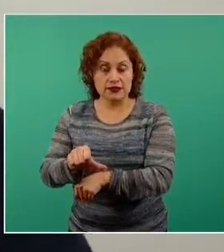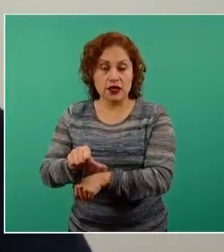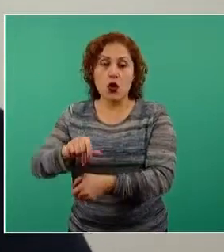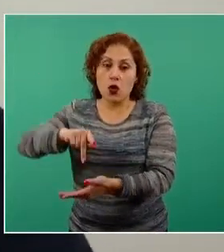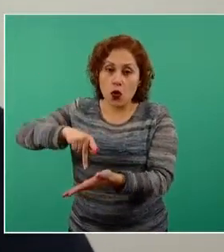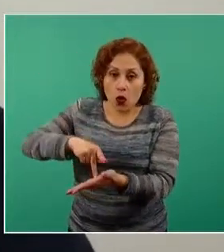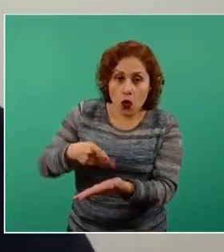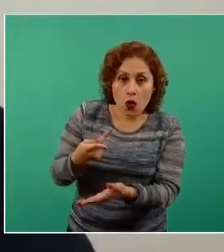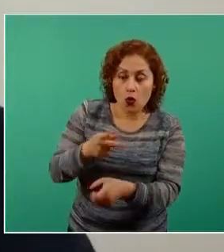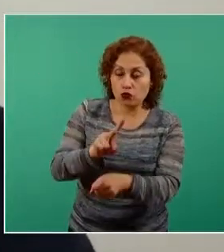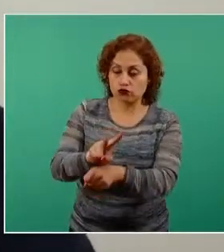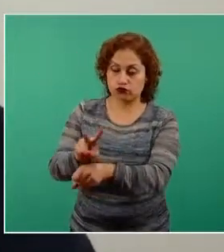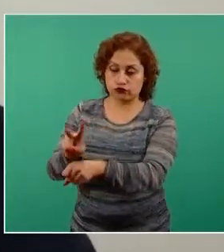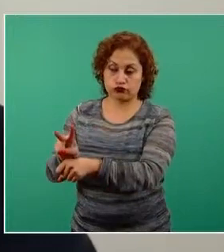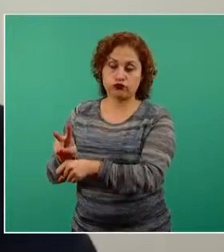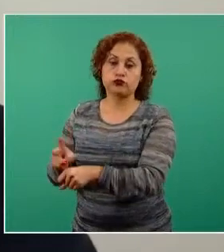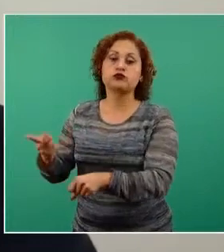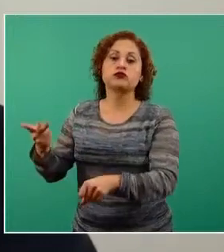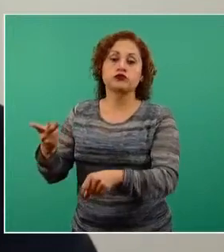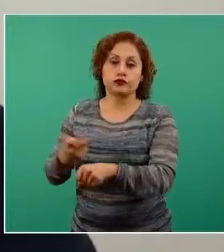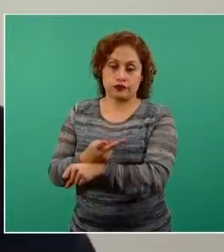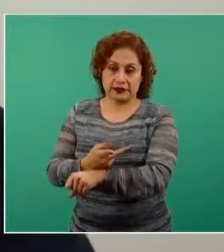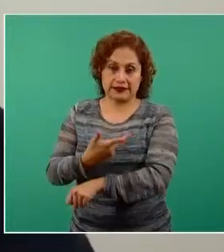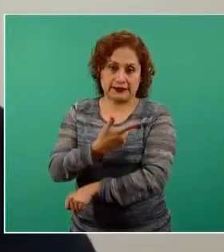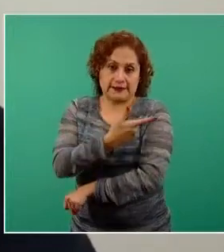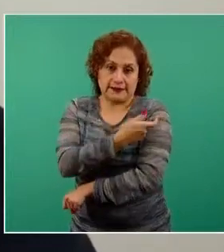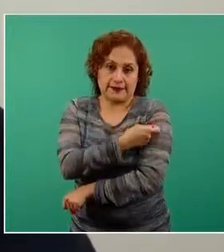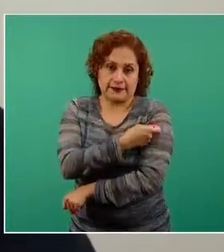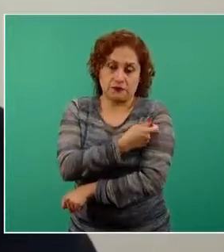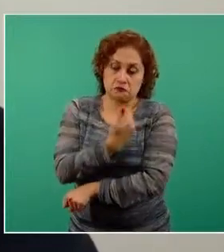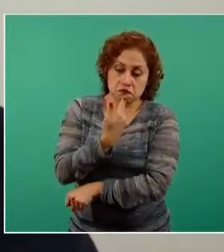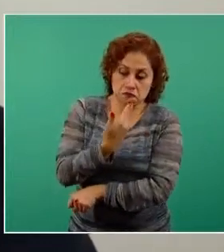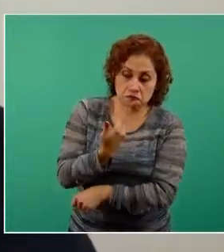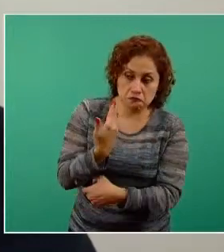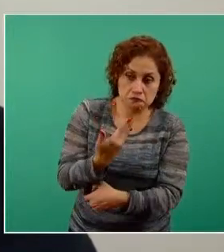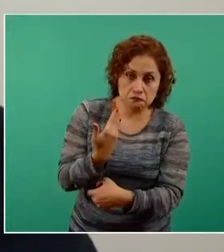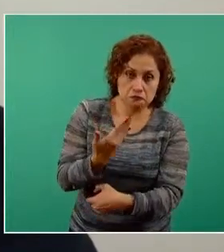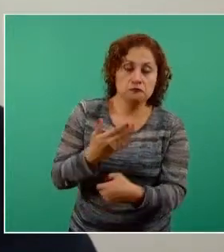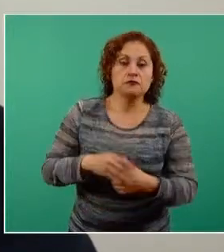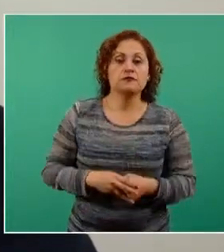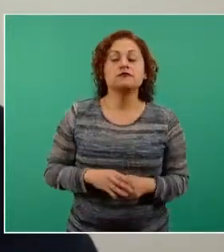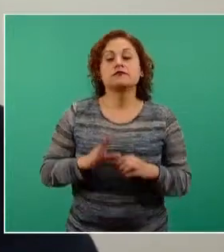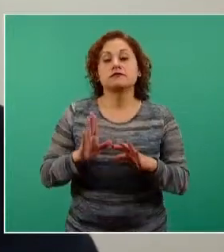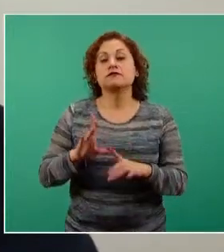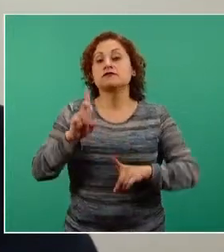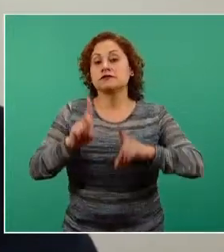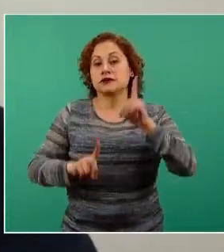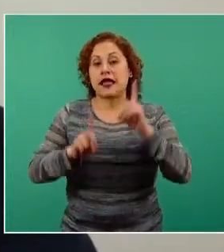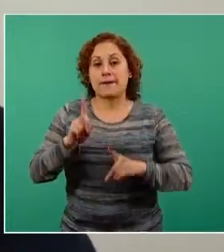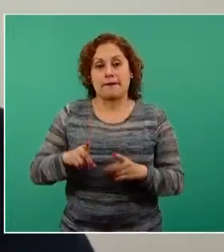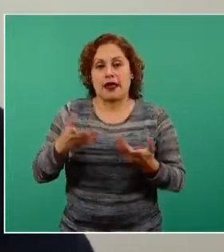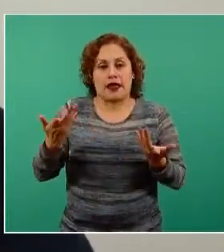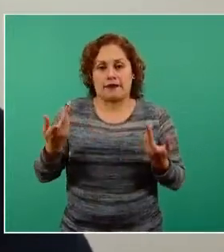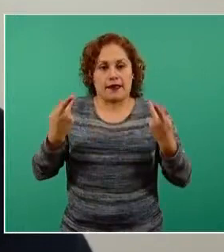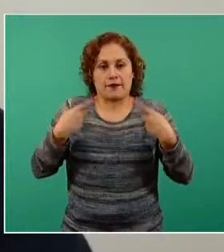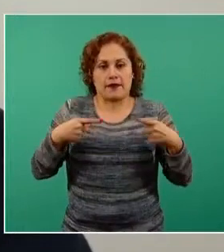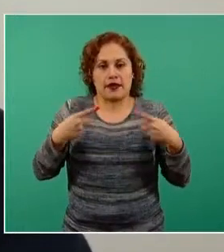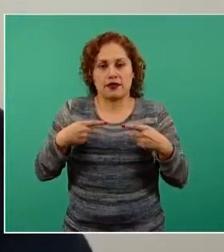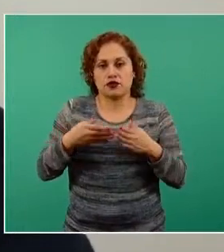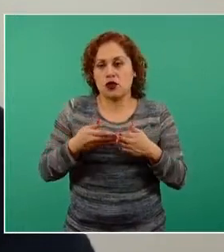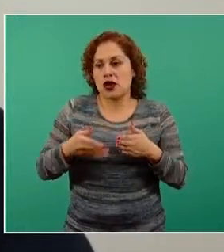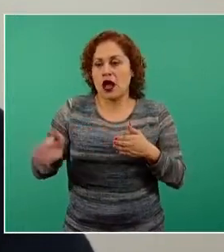vigilar la vacunación contra el virus SARS-CoV-2, si esta persona en esos 30 días presentara signos,